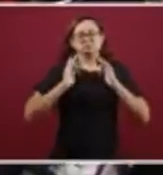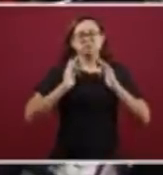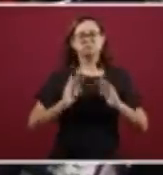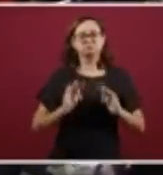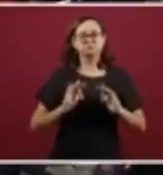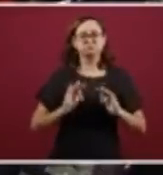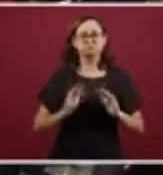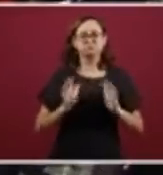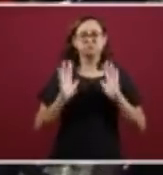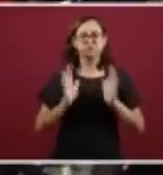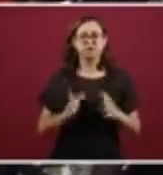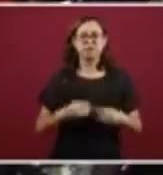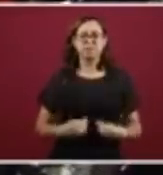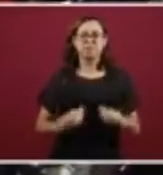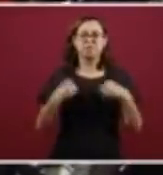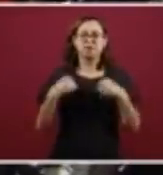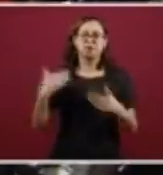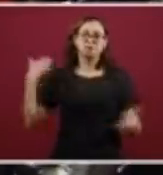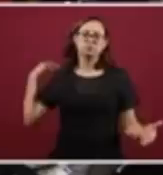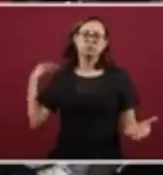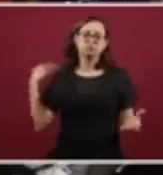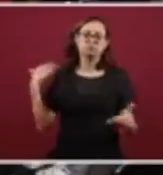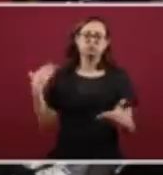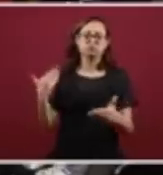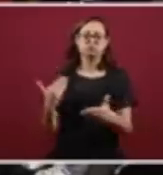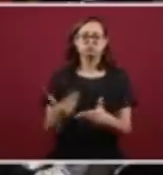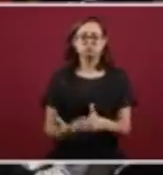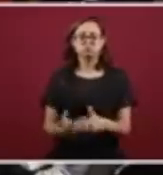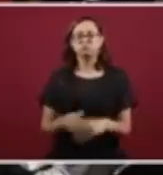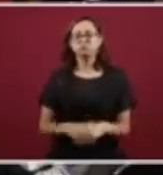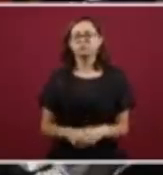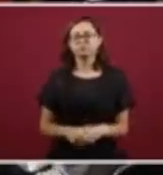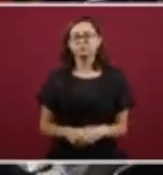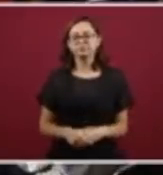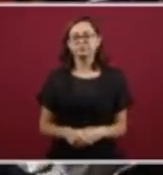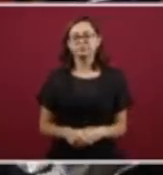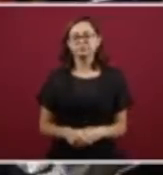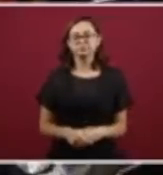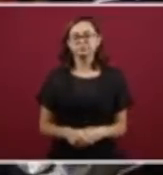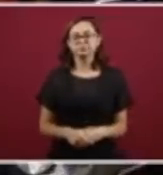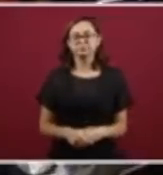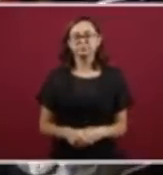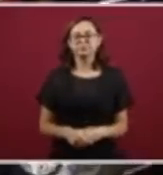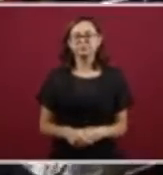existencia, de su larga vida, que les deseamos. Entonces,